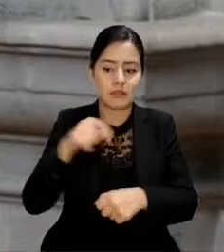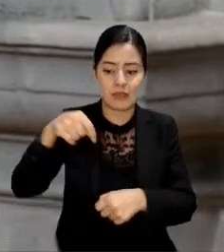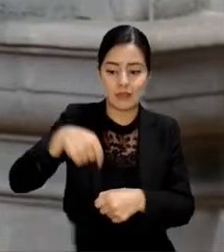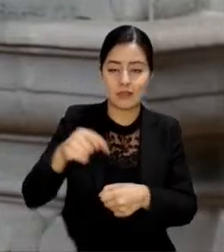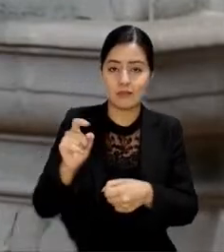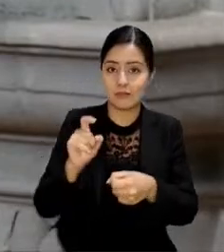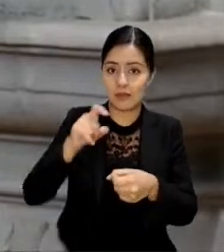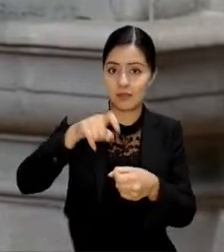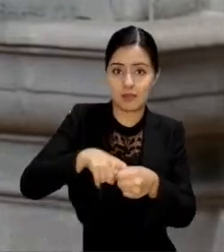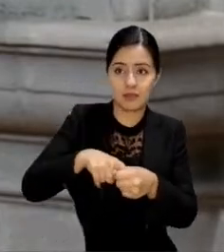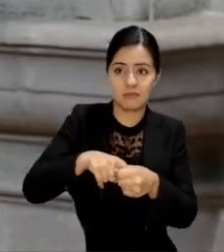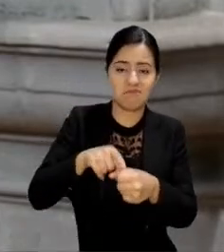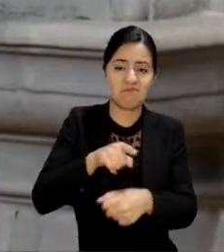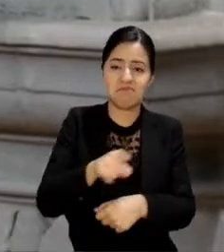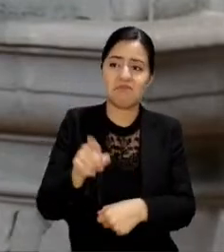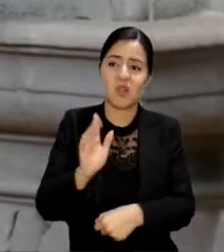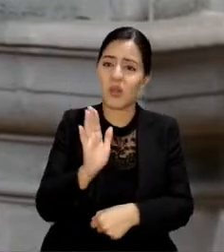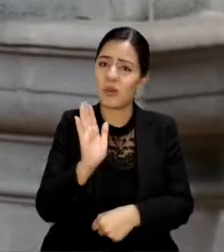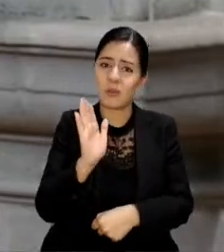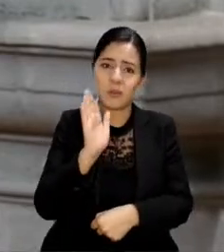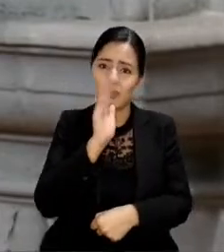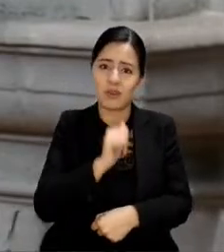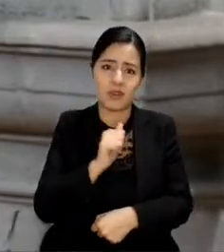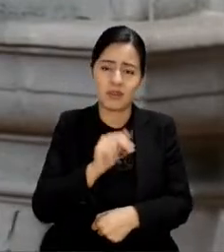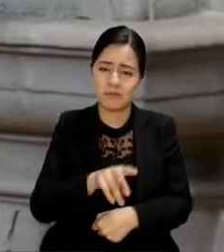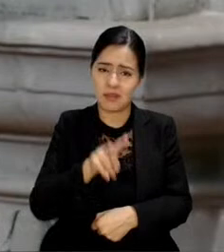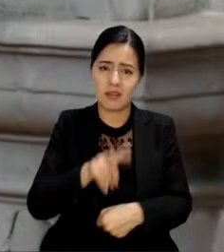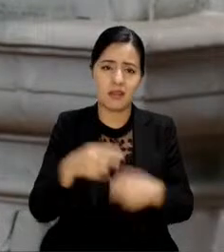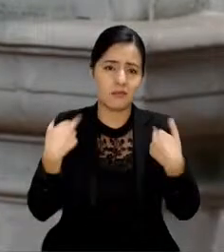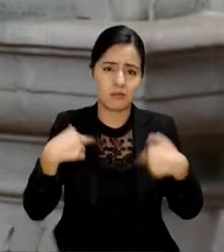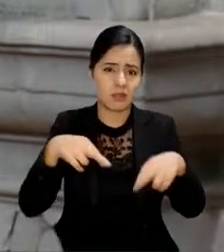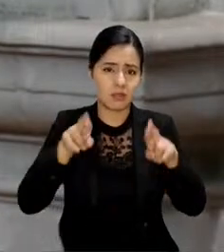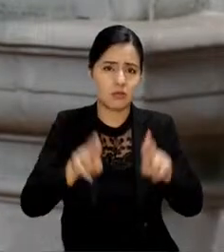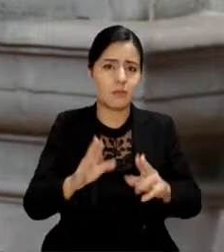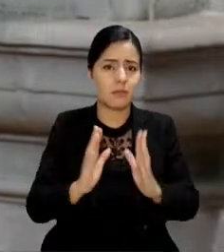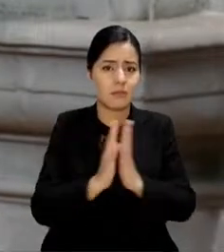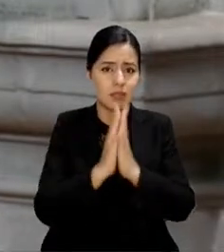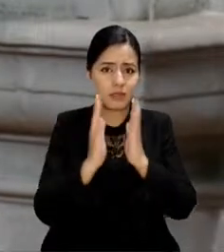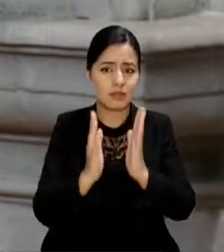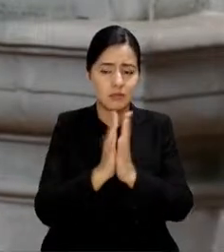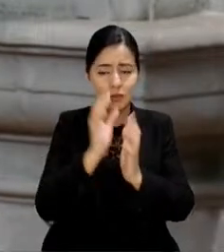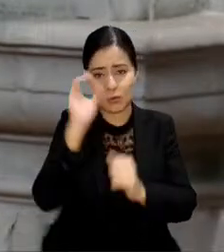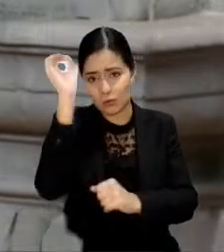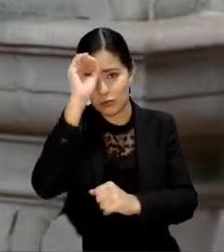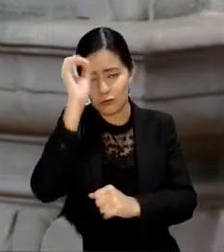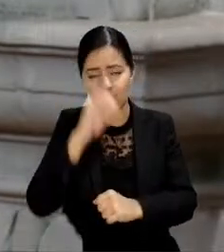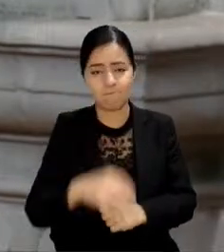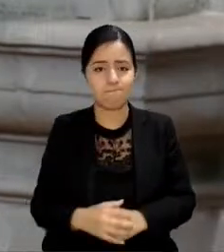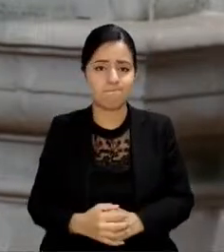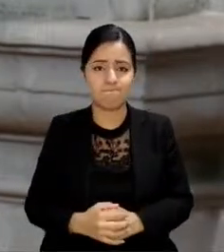aquí y no tuvieron la oportunidad de ejercer la representación con todo el